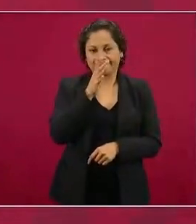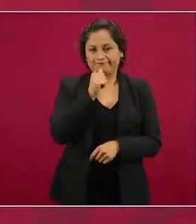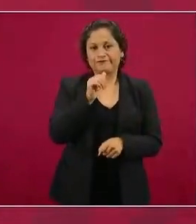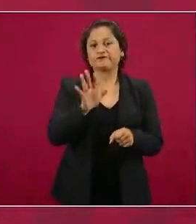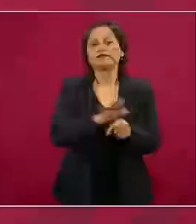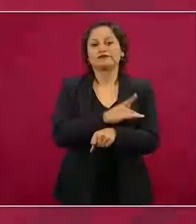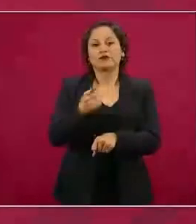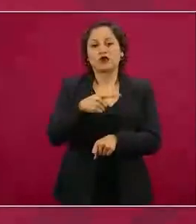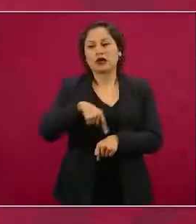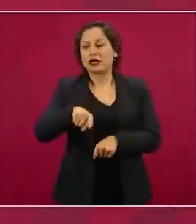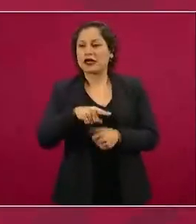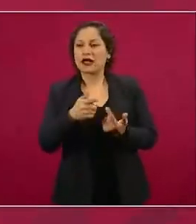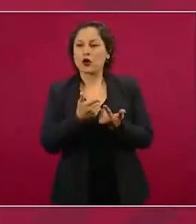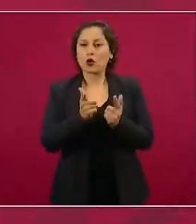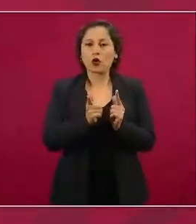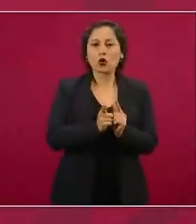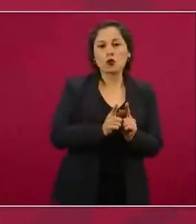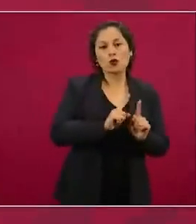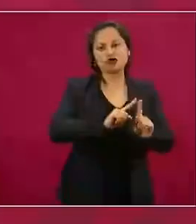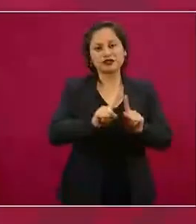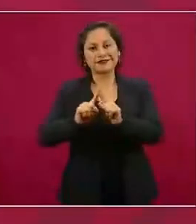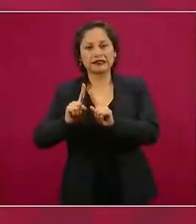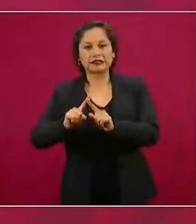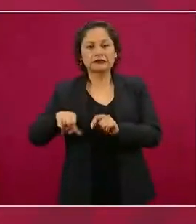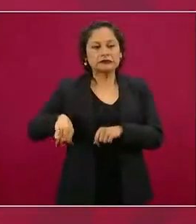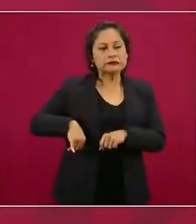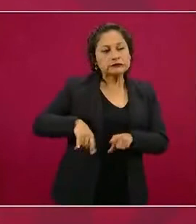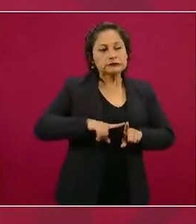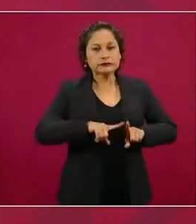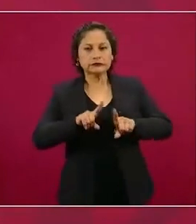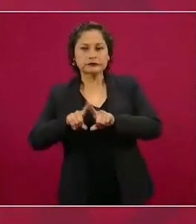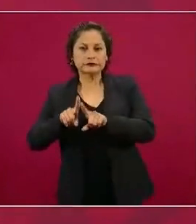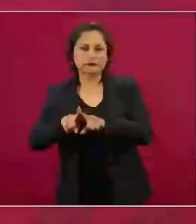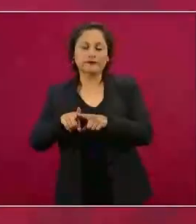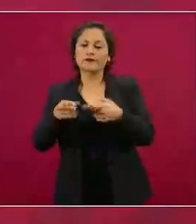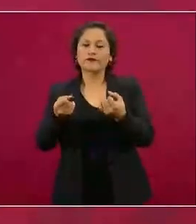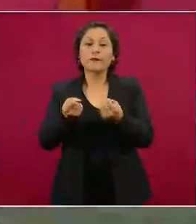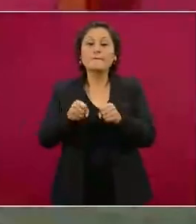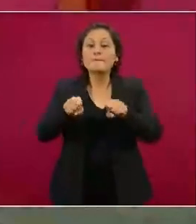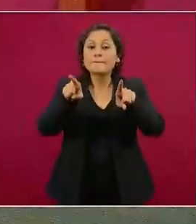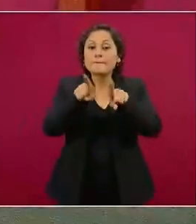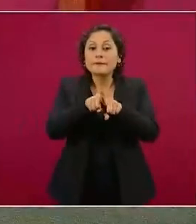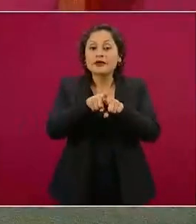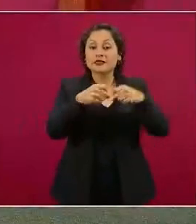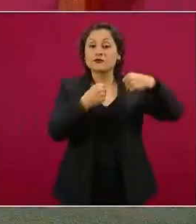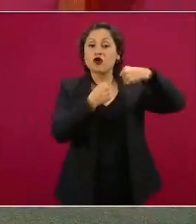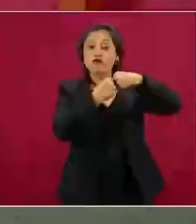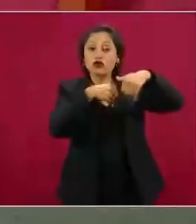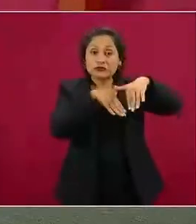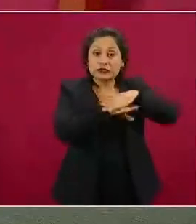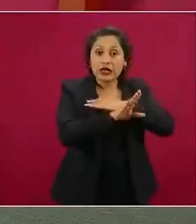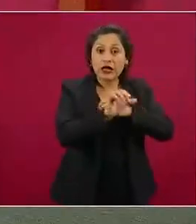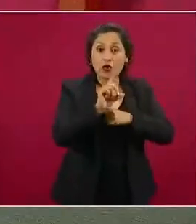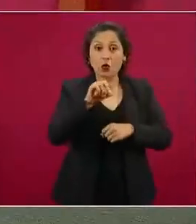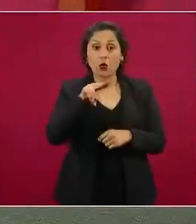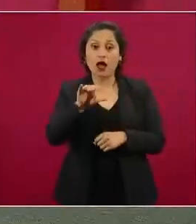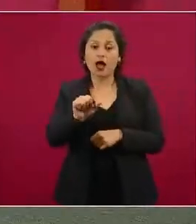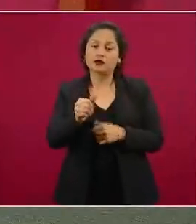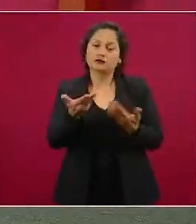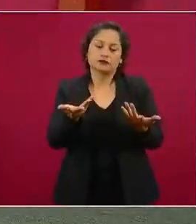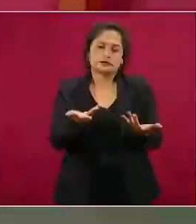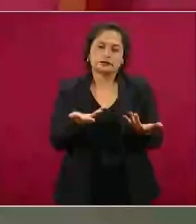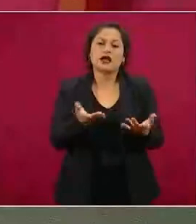Es como las aduanas. Bueno, en los puertos son las dos cosas. Es el manejo, la administración